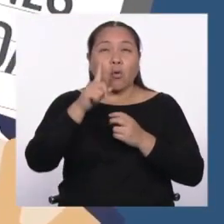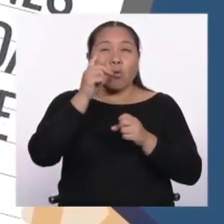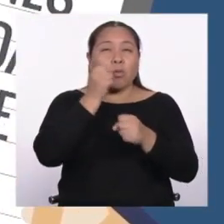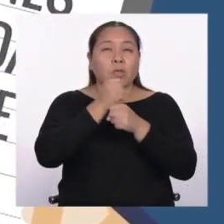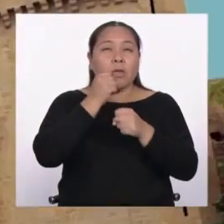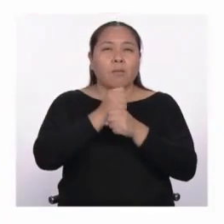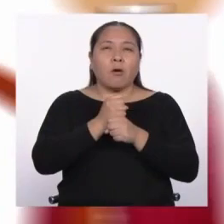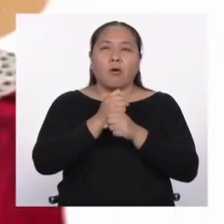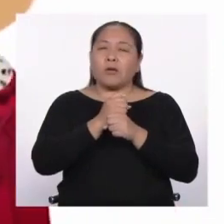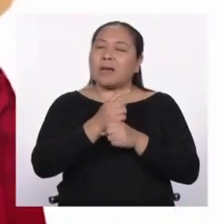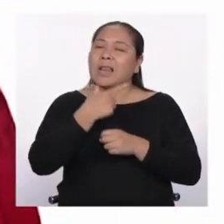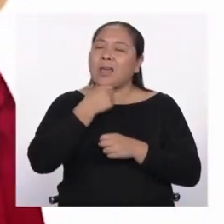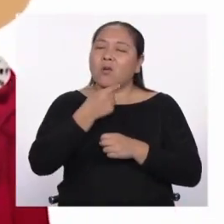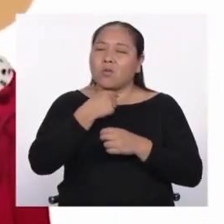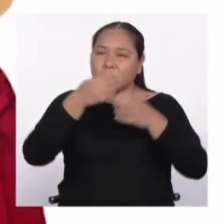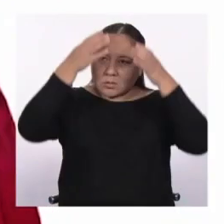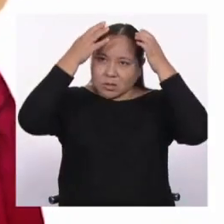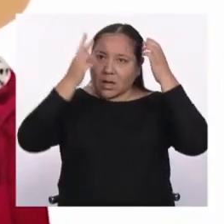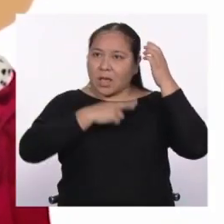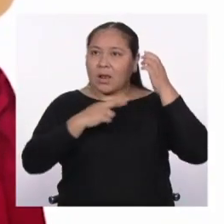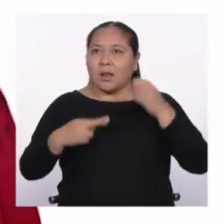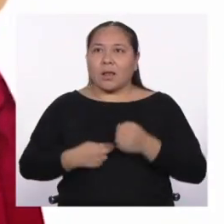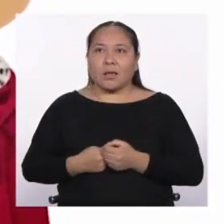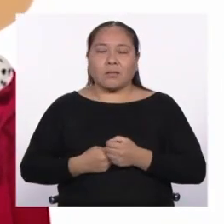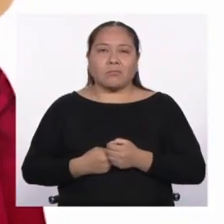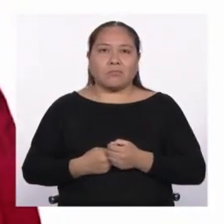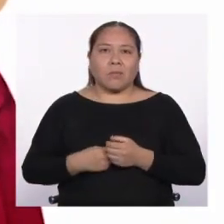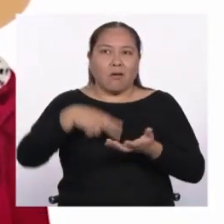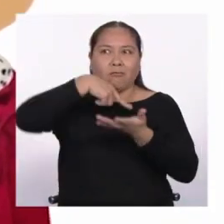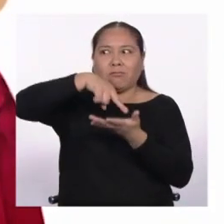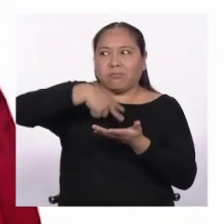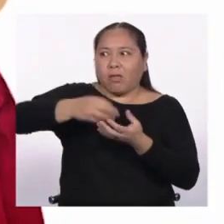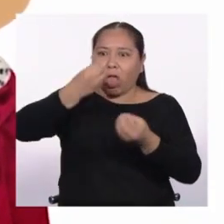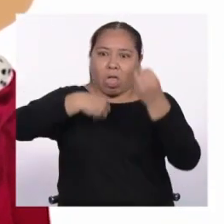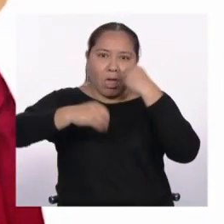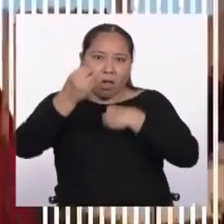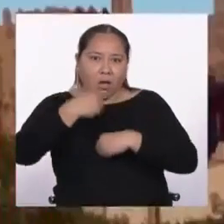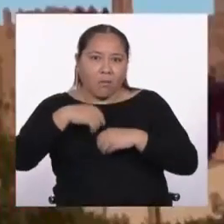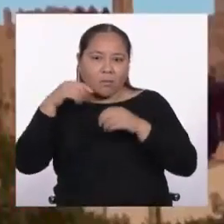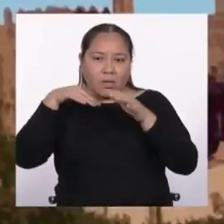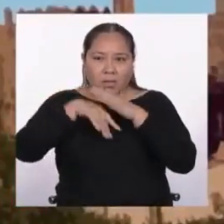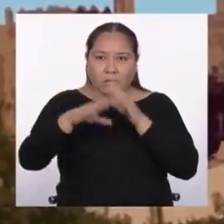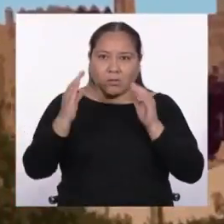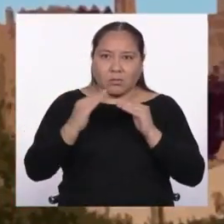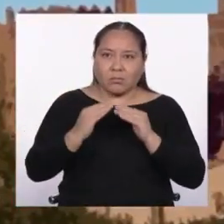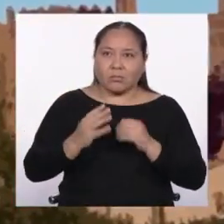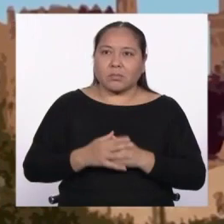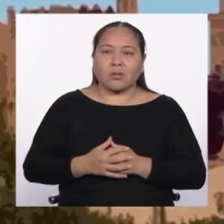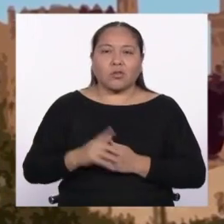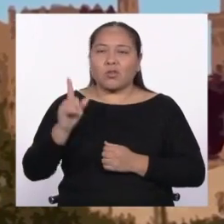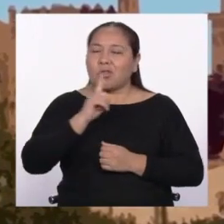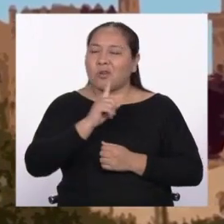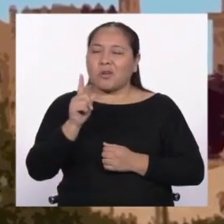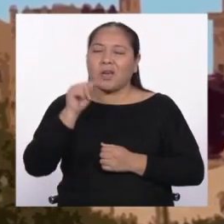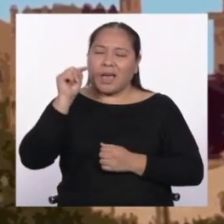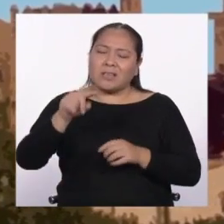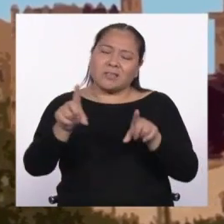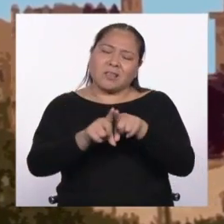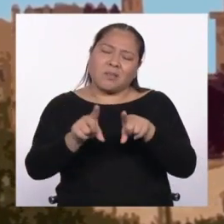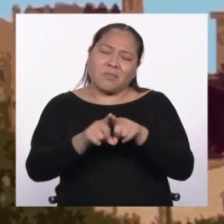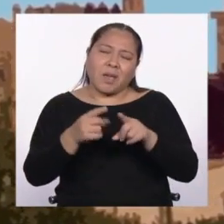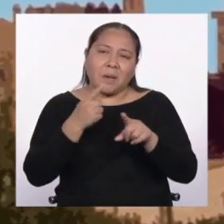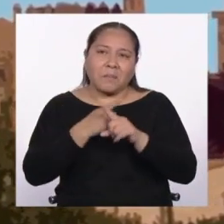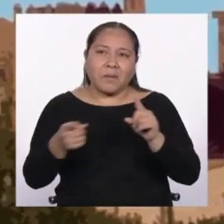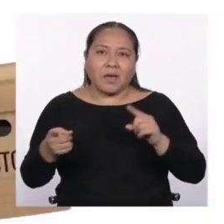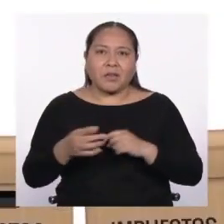por el rey. ¿De armar tremendos tonazos y buffets en el palacio? No, ya sabemos que eso también hacían,